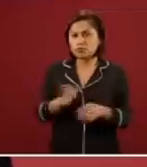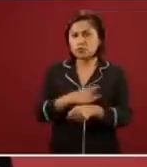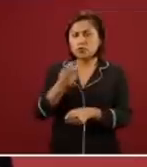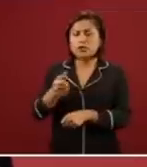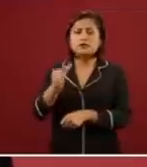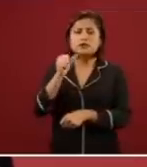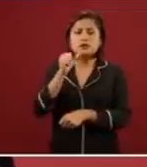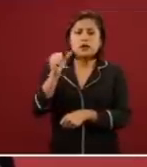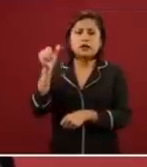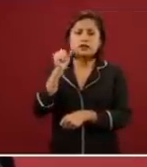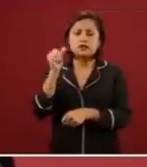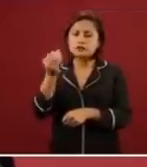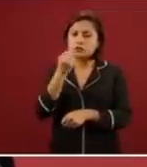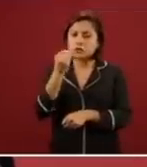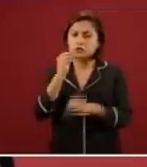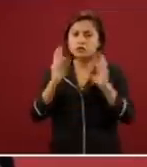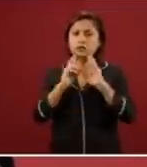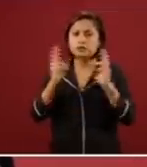comida. Mañana